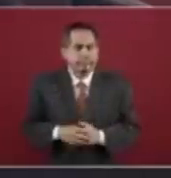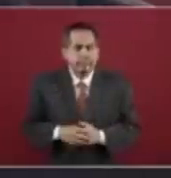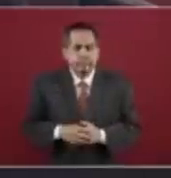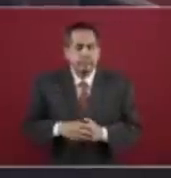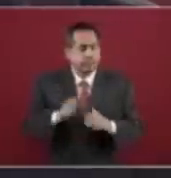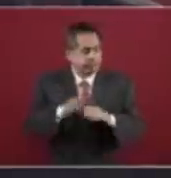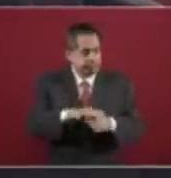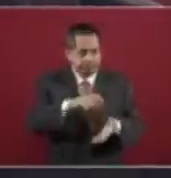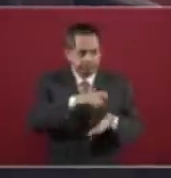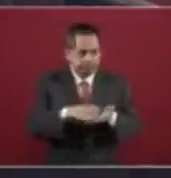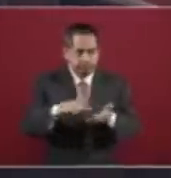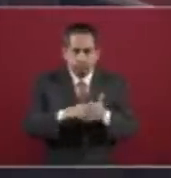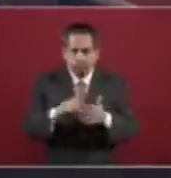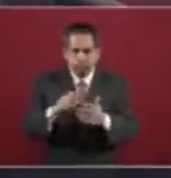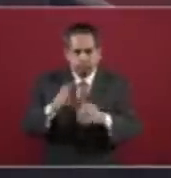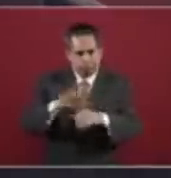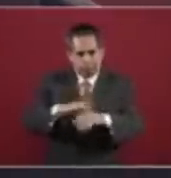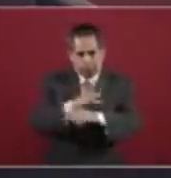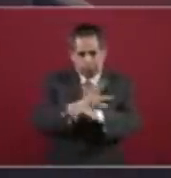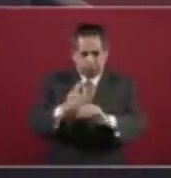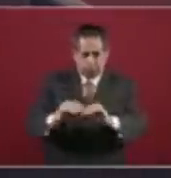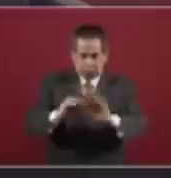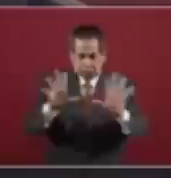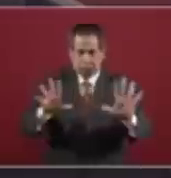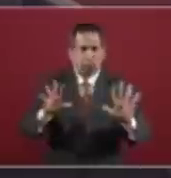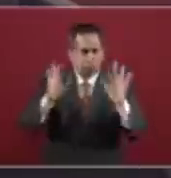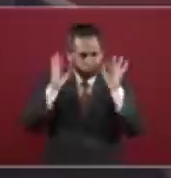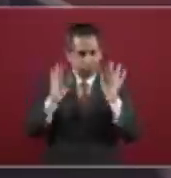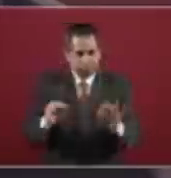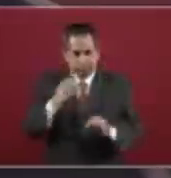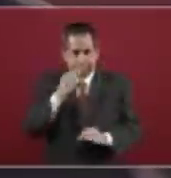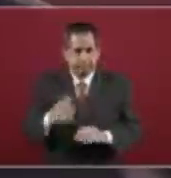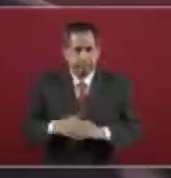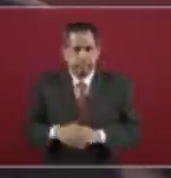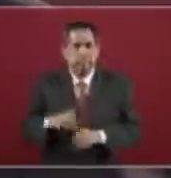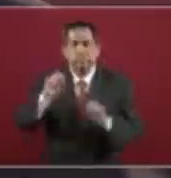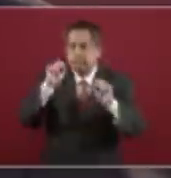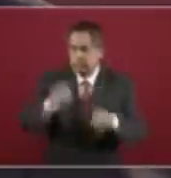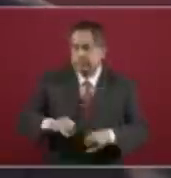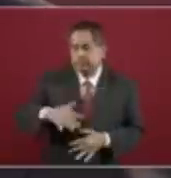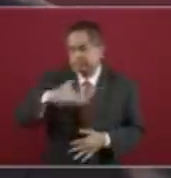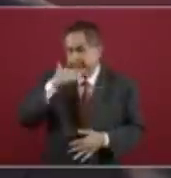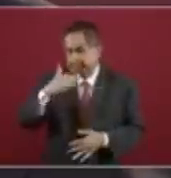compras transparentes y que no haya corrupción.